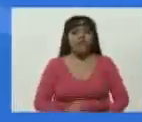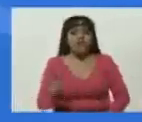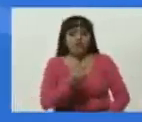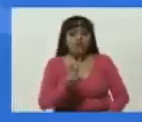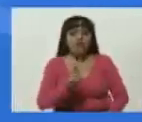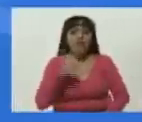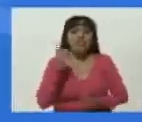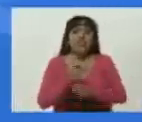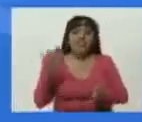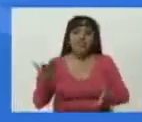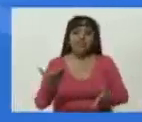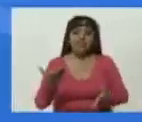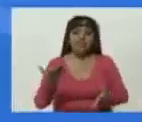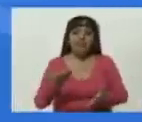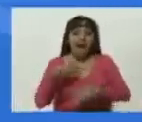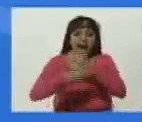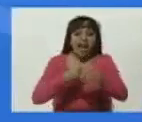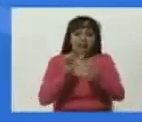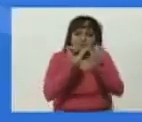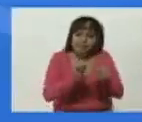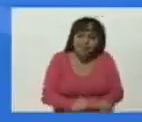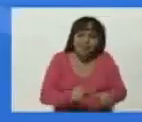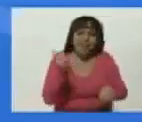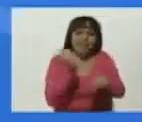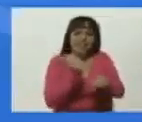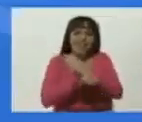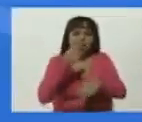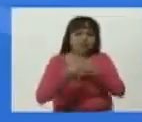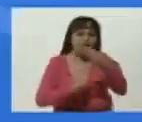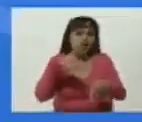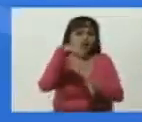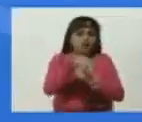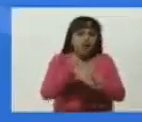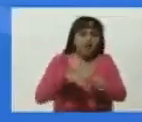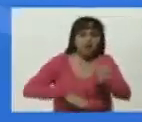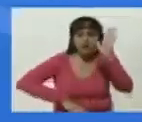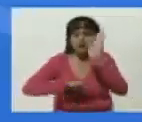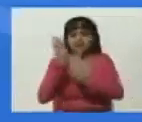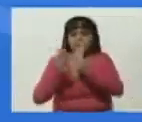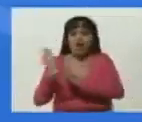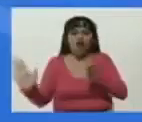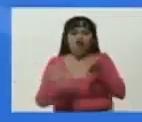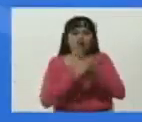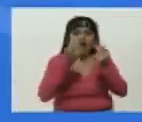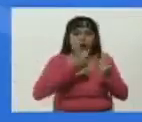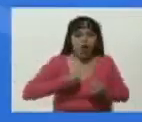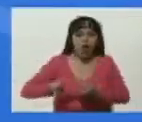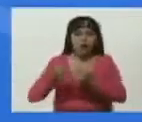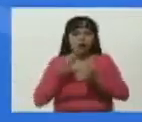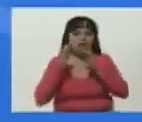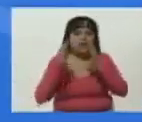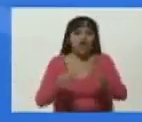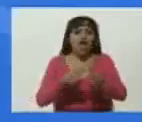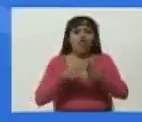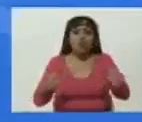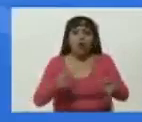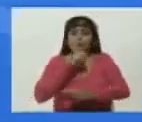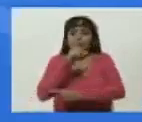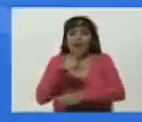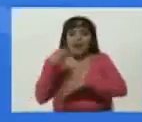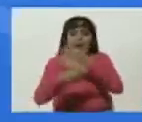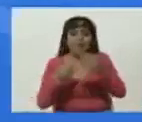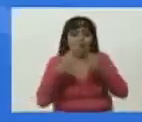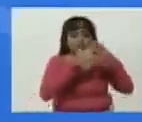que imponerse con producción, con crecimiento de la economía real, a toda esa maldad